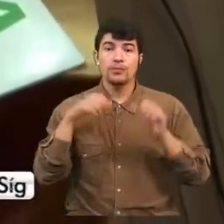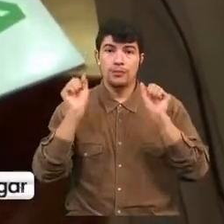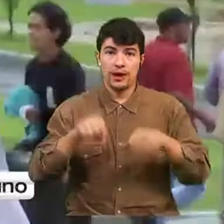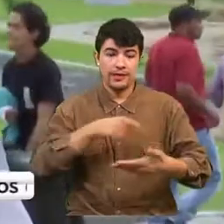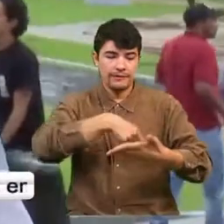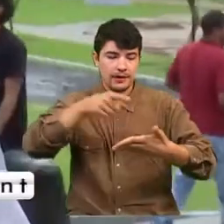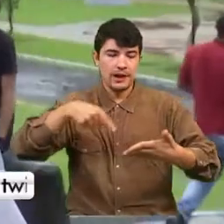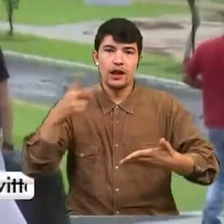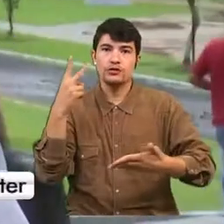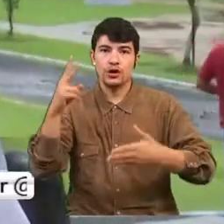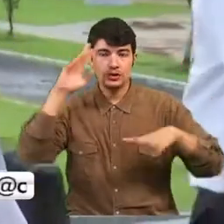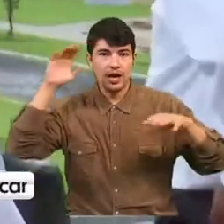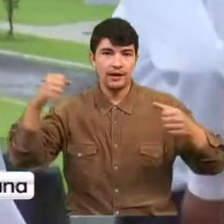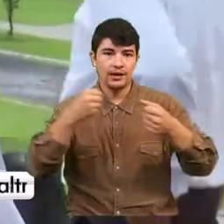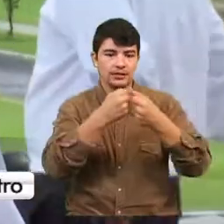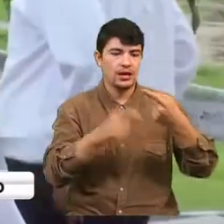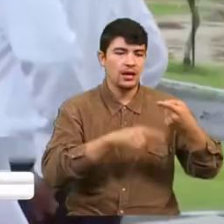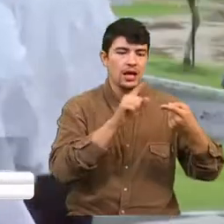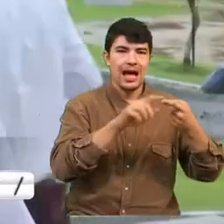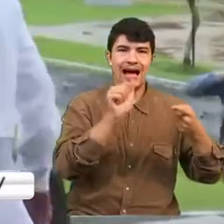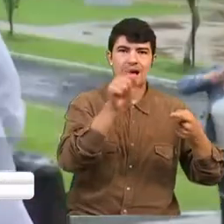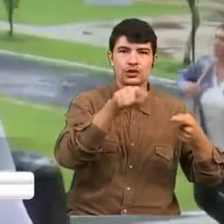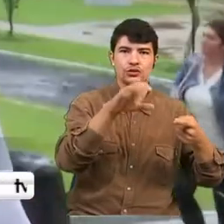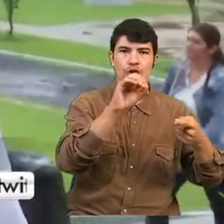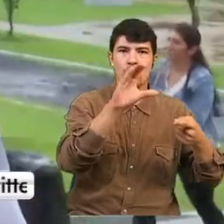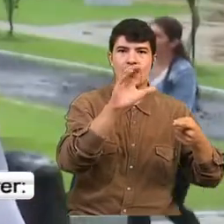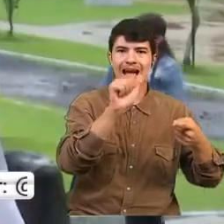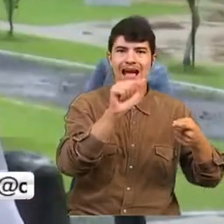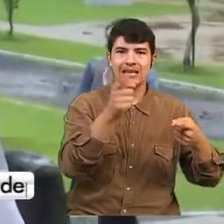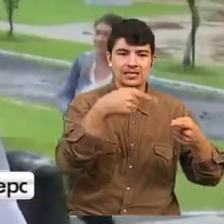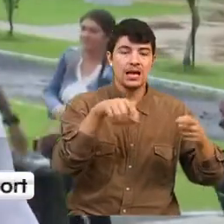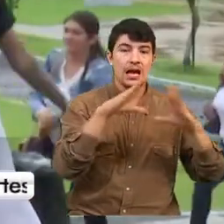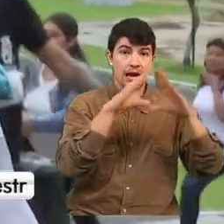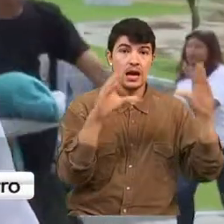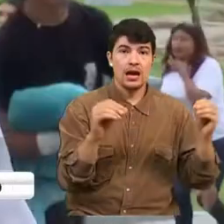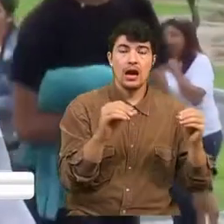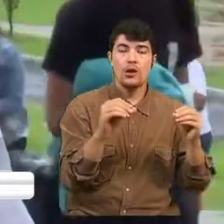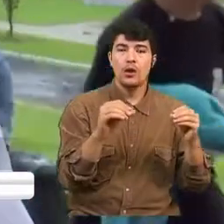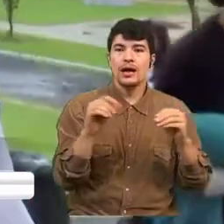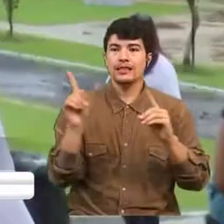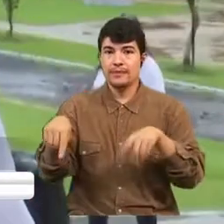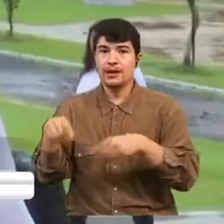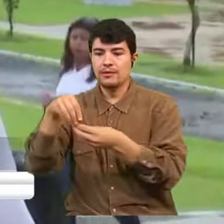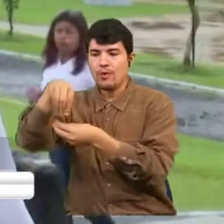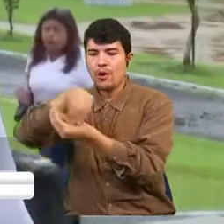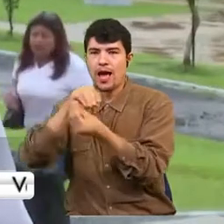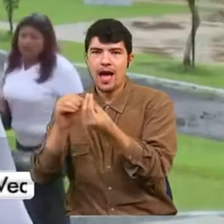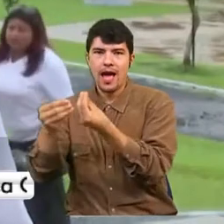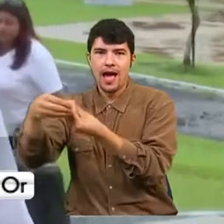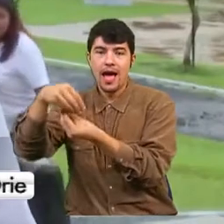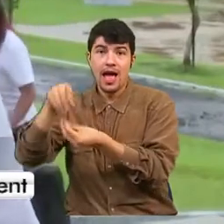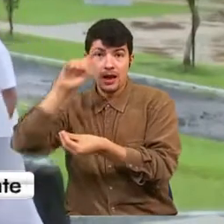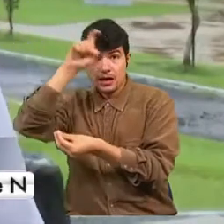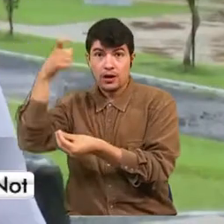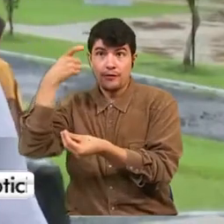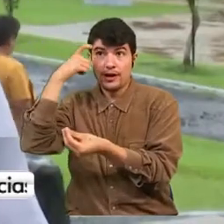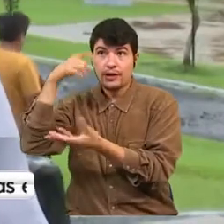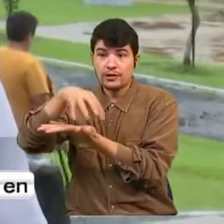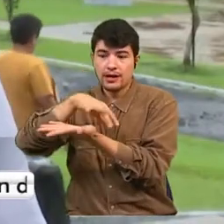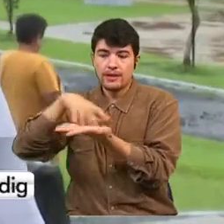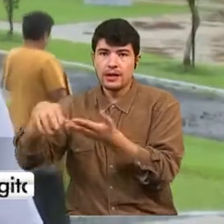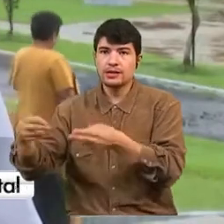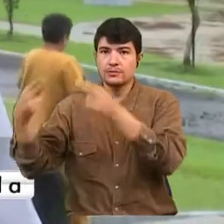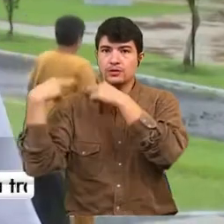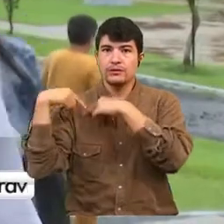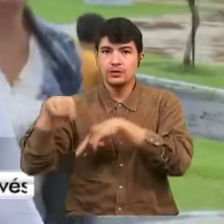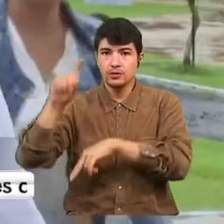alianzas productivas, una con Asogades de Cacao y la que estamos hablando de Morelia. Esta de Morelia, el gobierno departamental en cabeza del